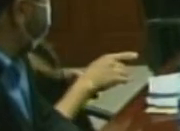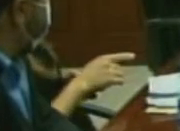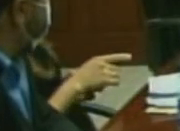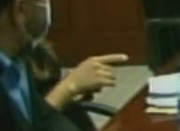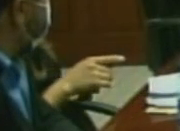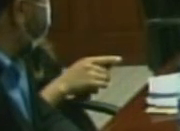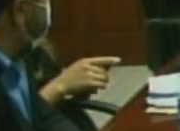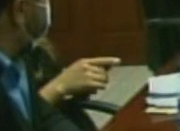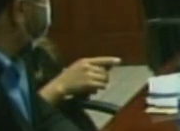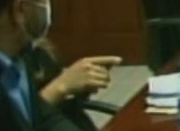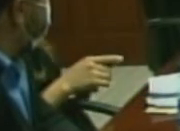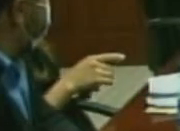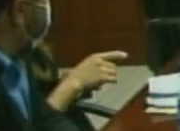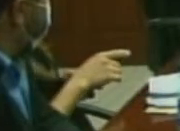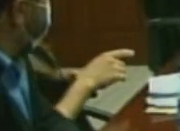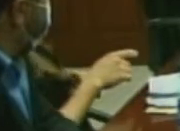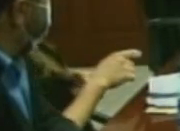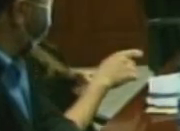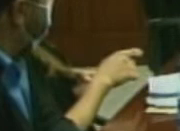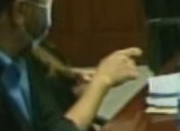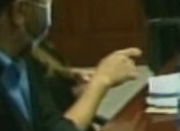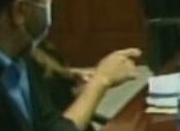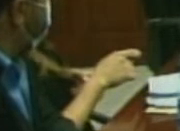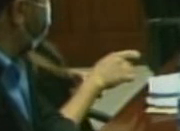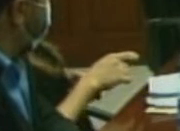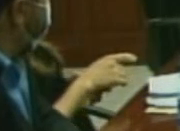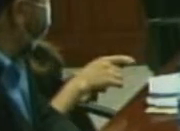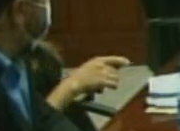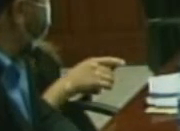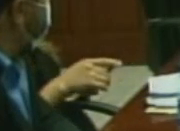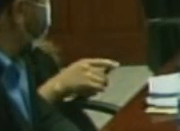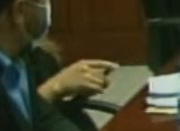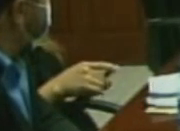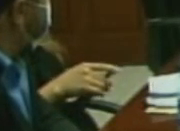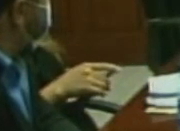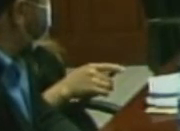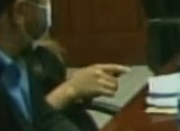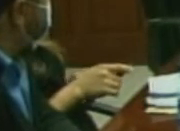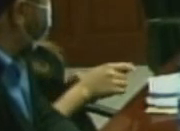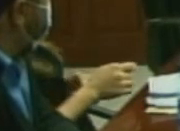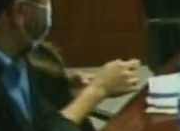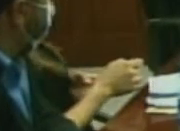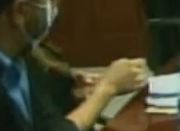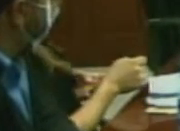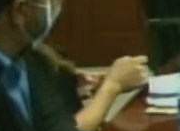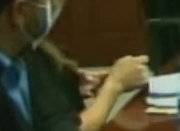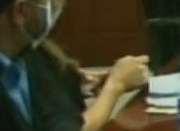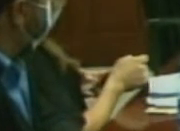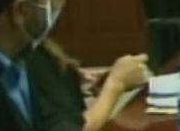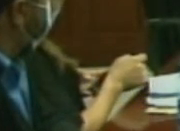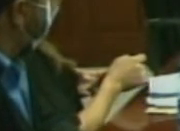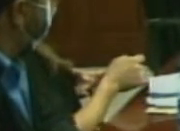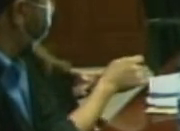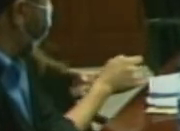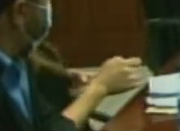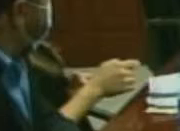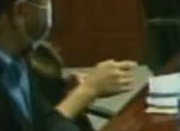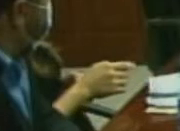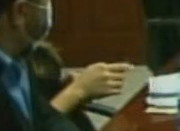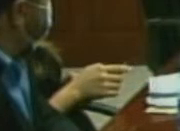él no brinde opinión. Así es, que él sea el que brinde la opinión para decidir